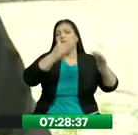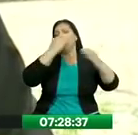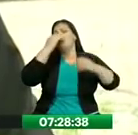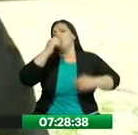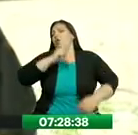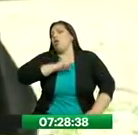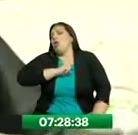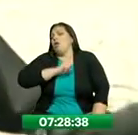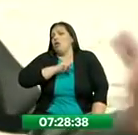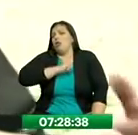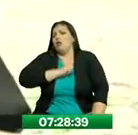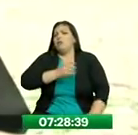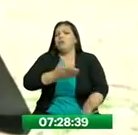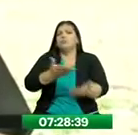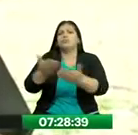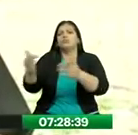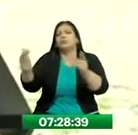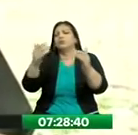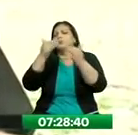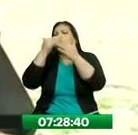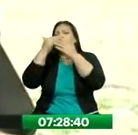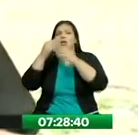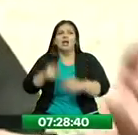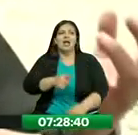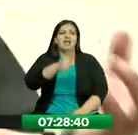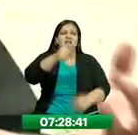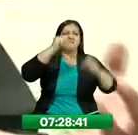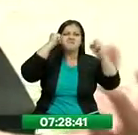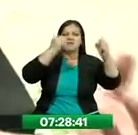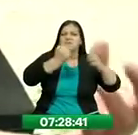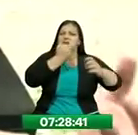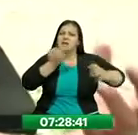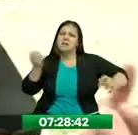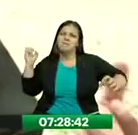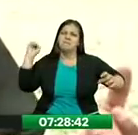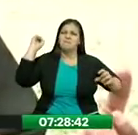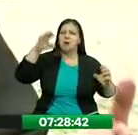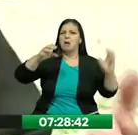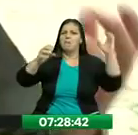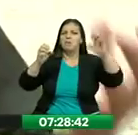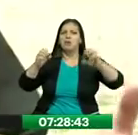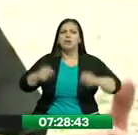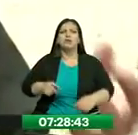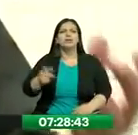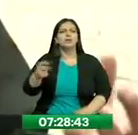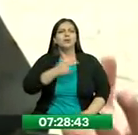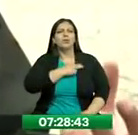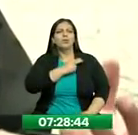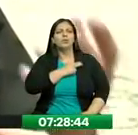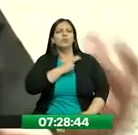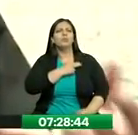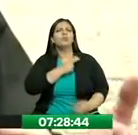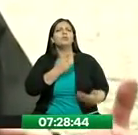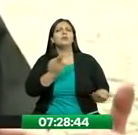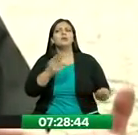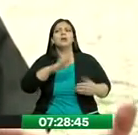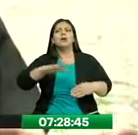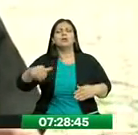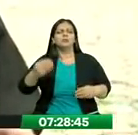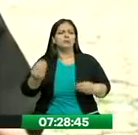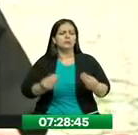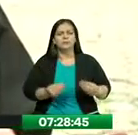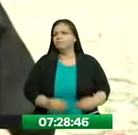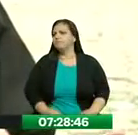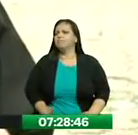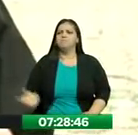afectadas, pero del otro lado también lanzaban piedras. Entonces, debía haber un equipo humano neutral, imparcial, que realice un trabajo humanitario,